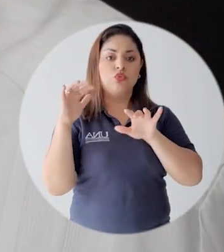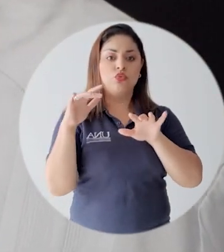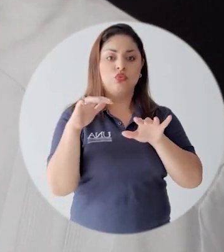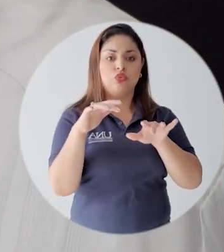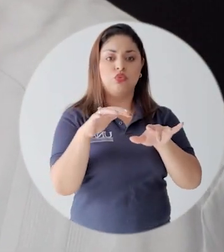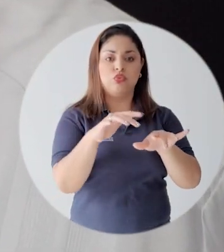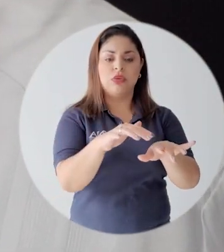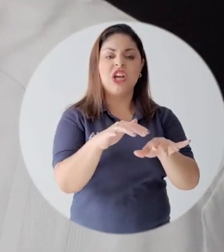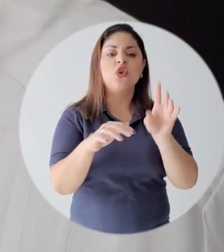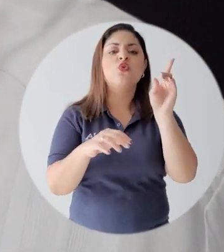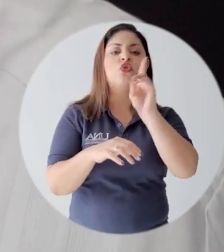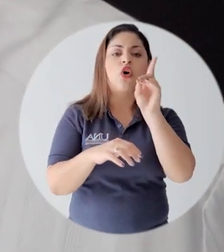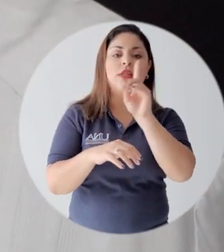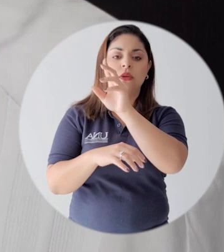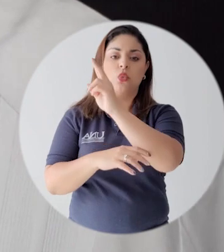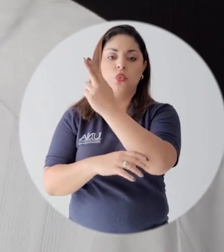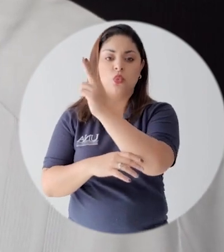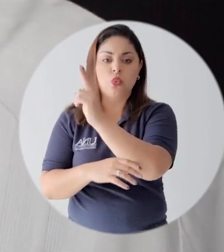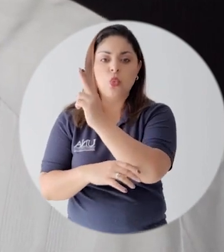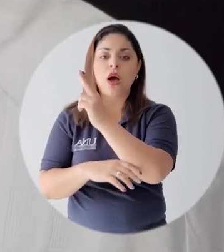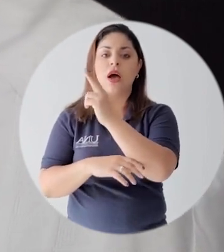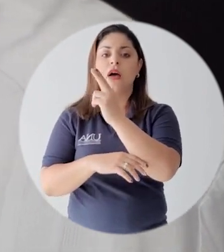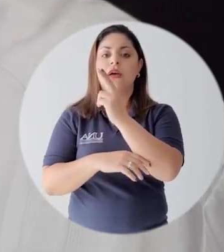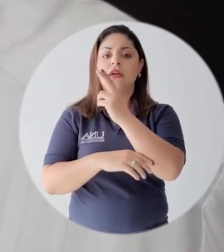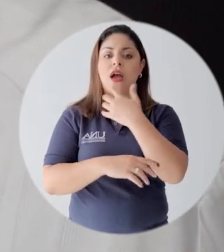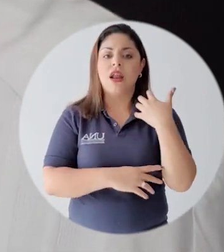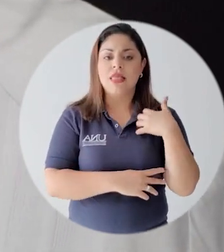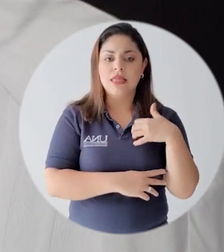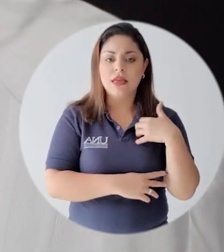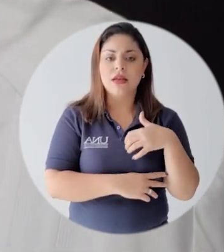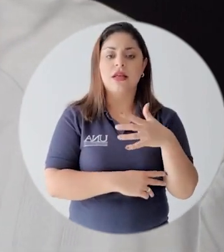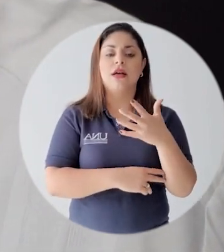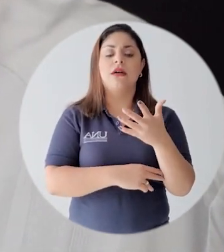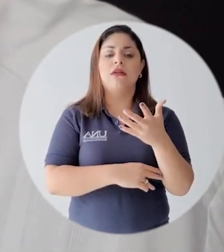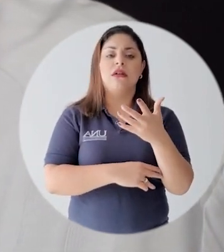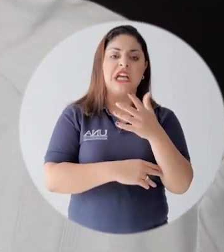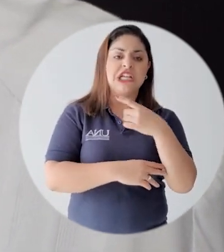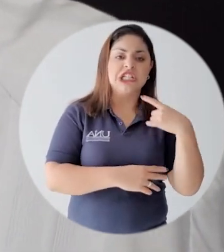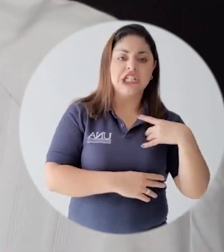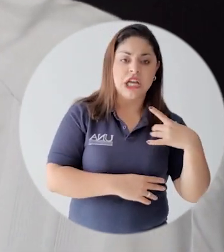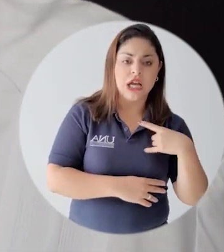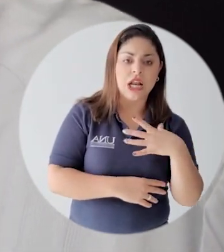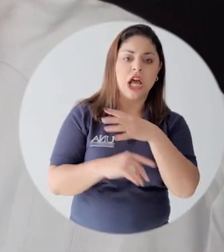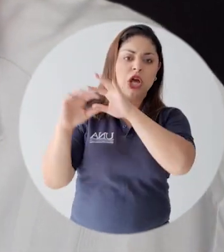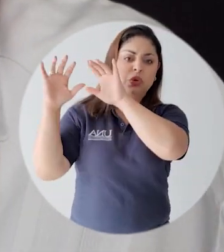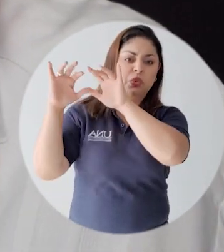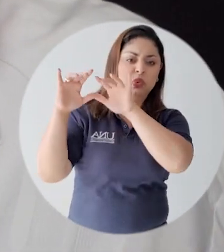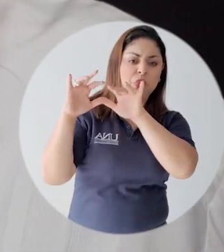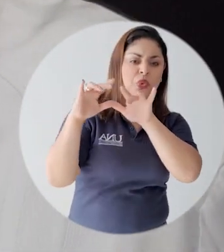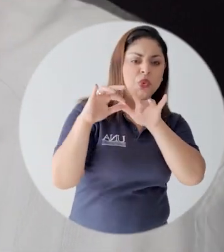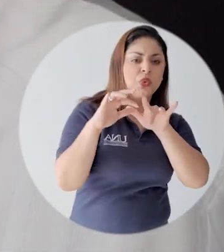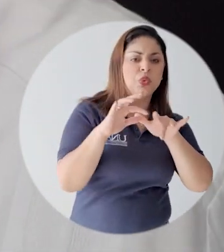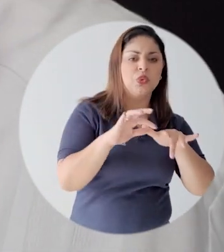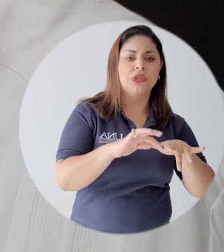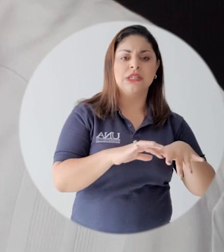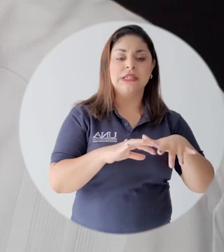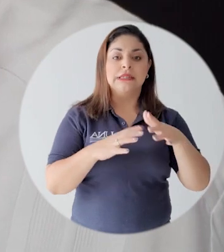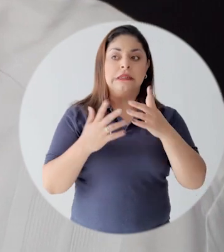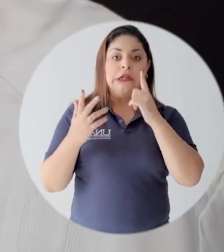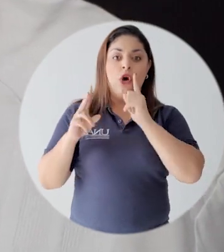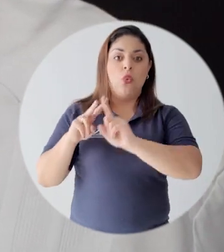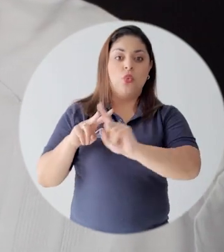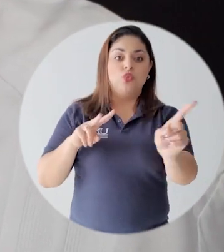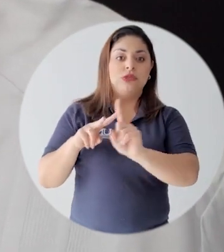que llegaban en ese momento procedentes de Uruguay, procedentes de Argentina, procedentes de Chile, huyendo de